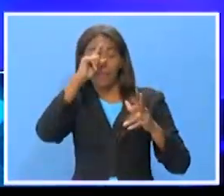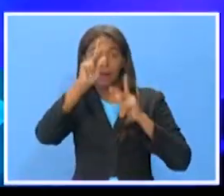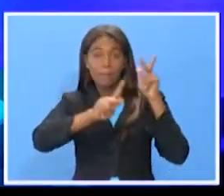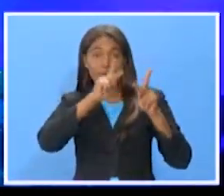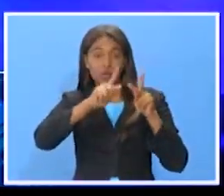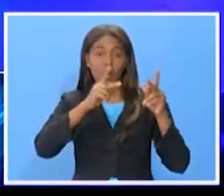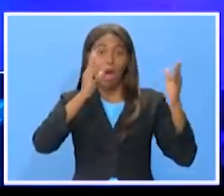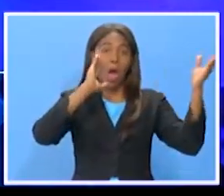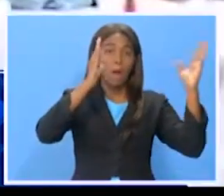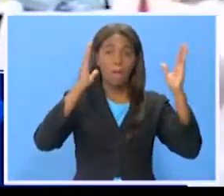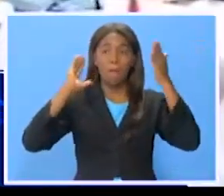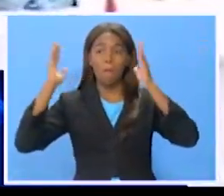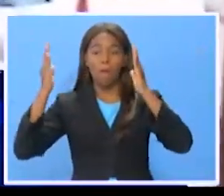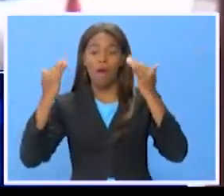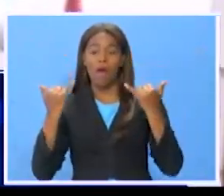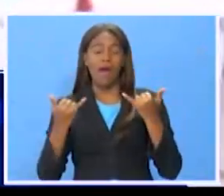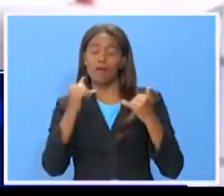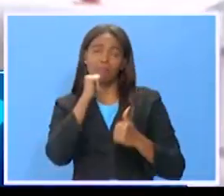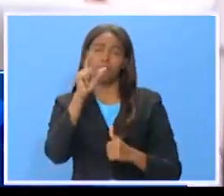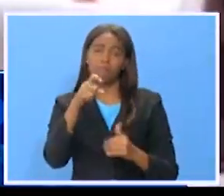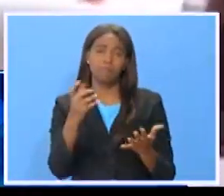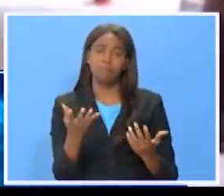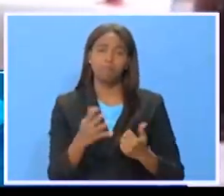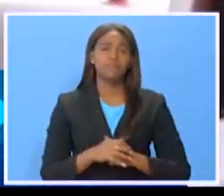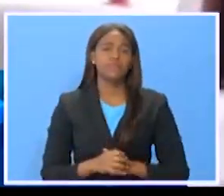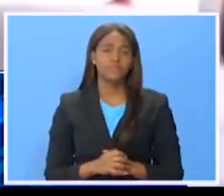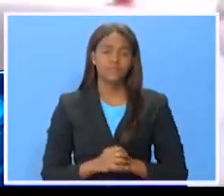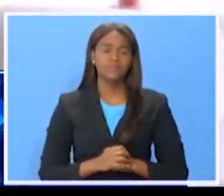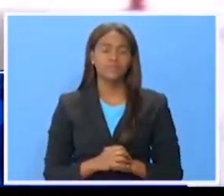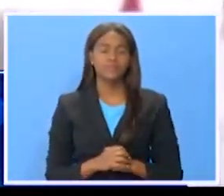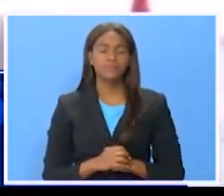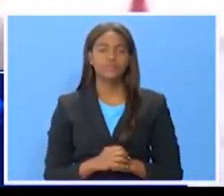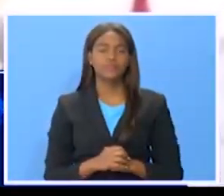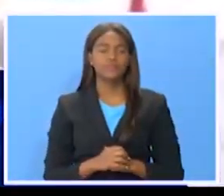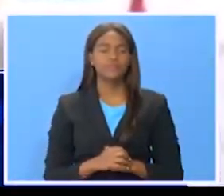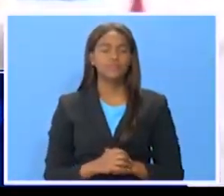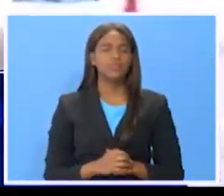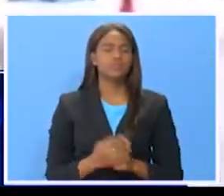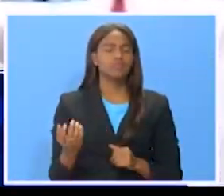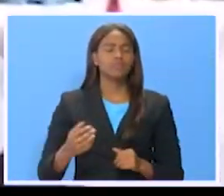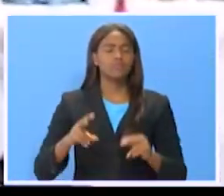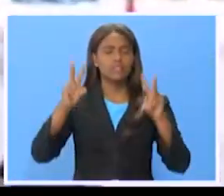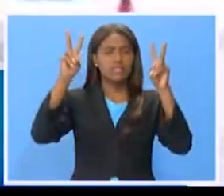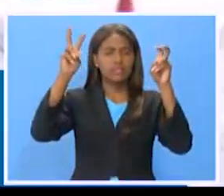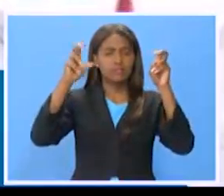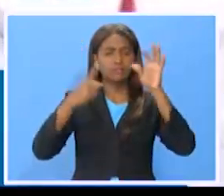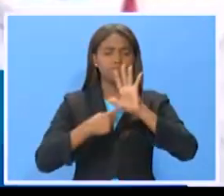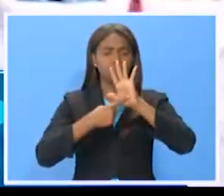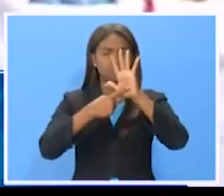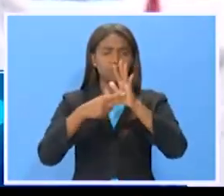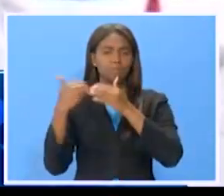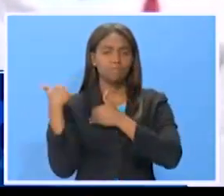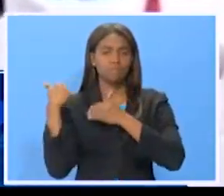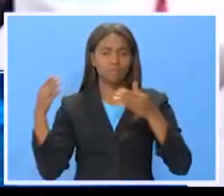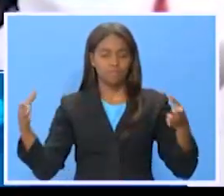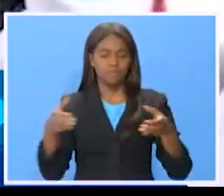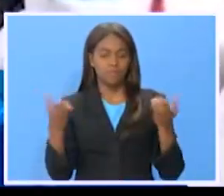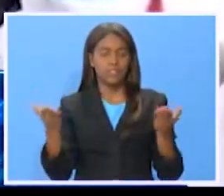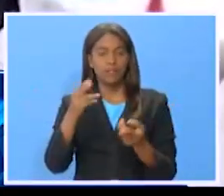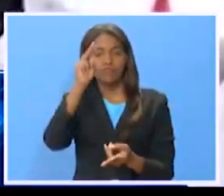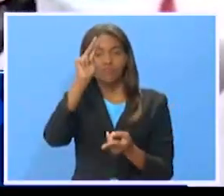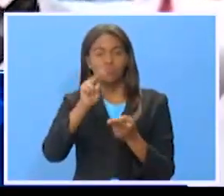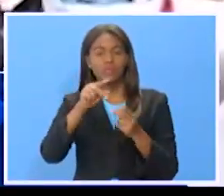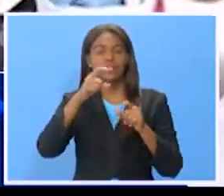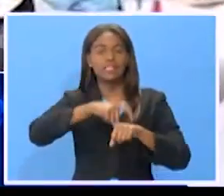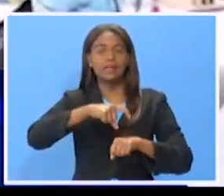haga comparaciones. Y uno de los elementos que ha planteado el Pleno de la Junta es reducir los tiempos